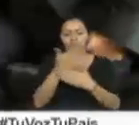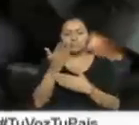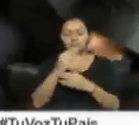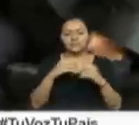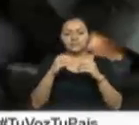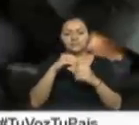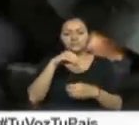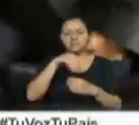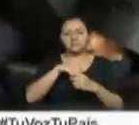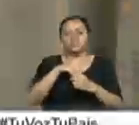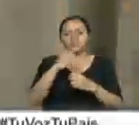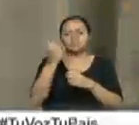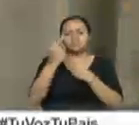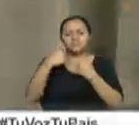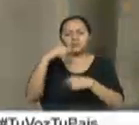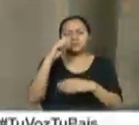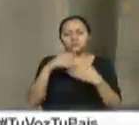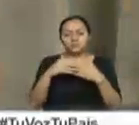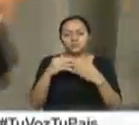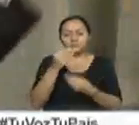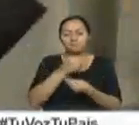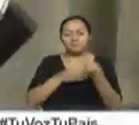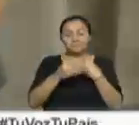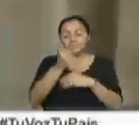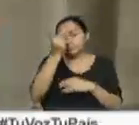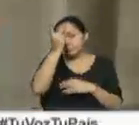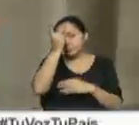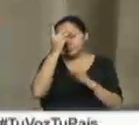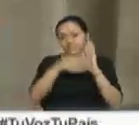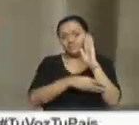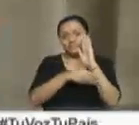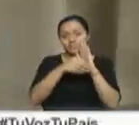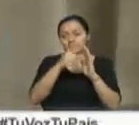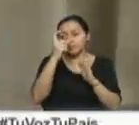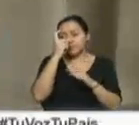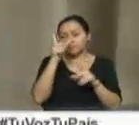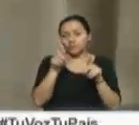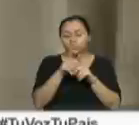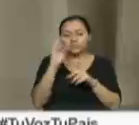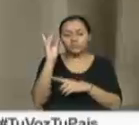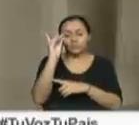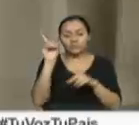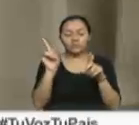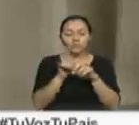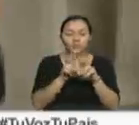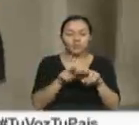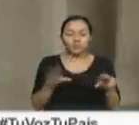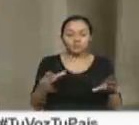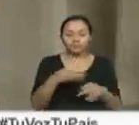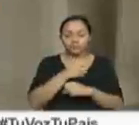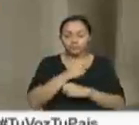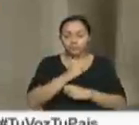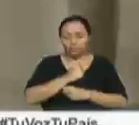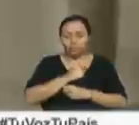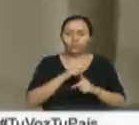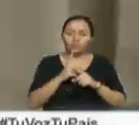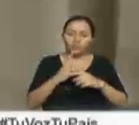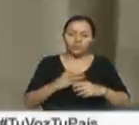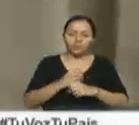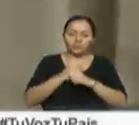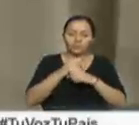ahorramos miles de millones de dólares. Renegociamos los contratos petroleros, como lo hizo Evo en Bolivia, con los recursos naturales.